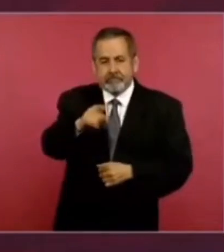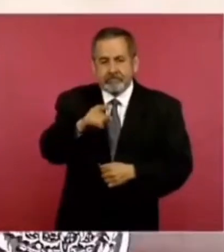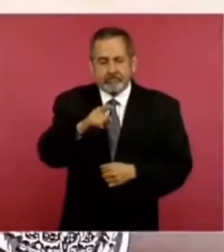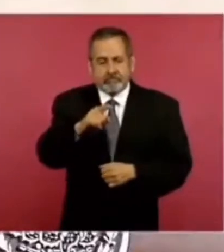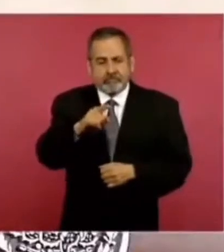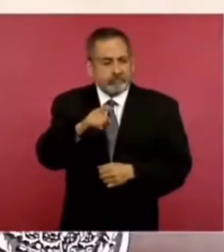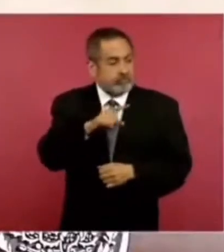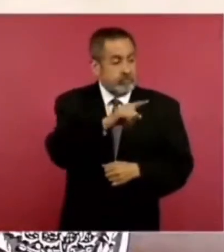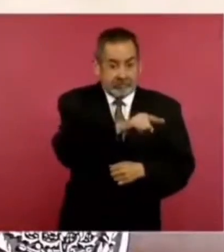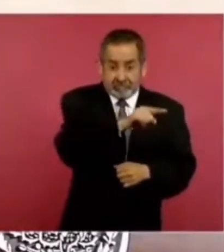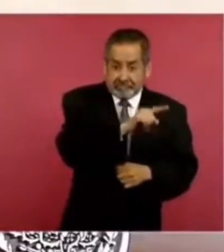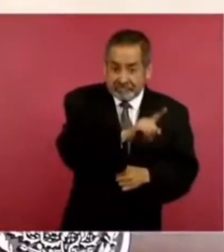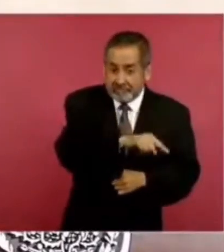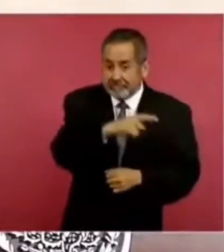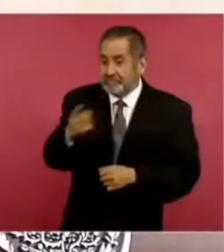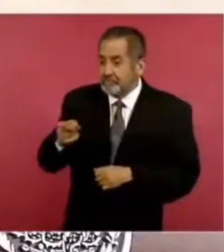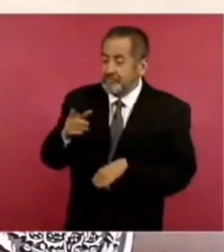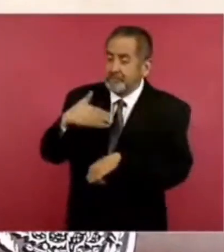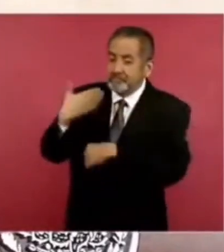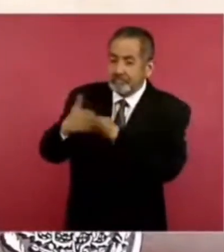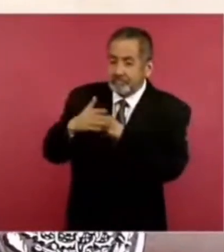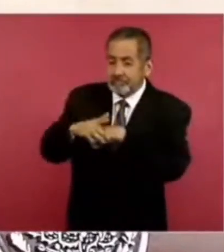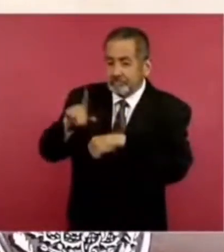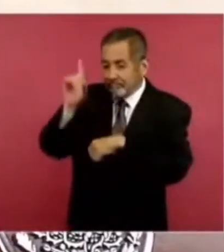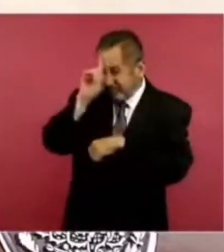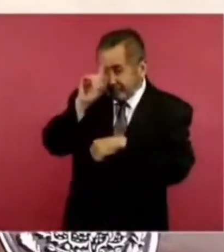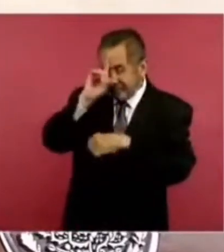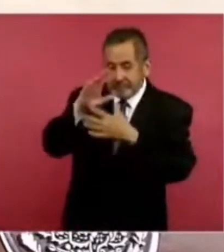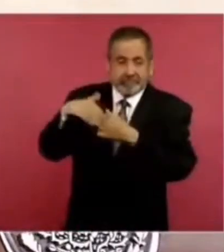Y el costo del rescate